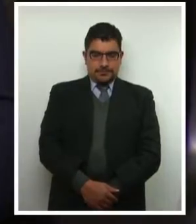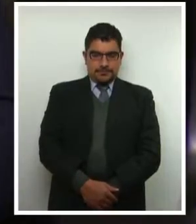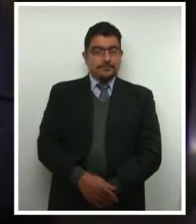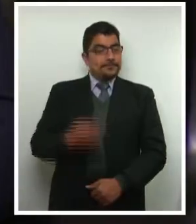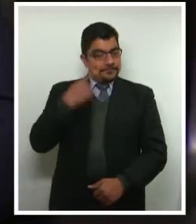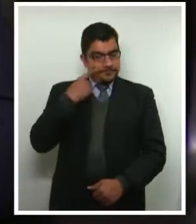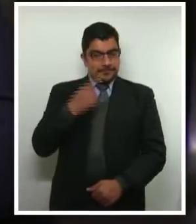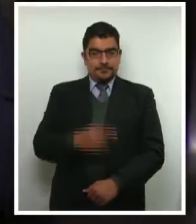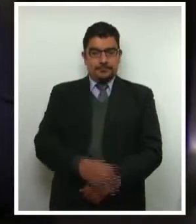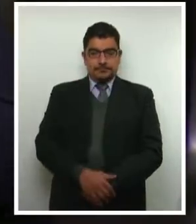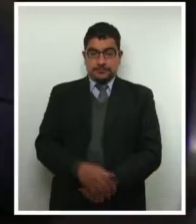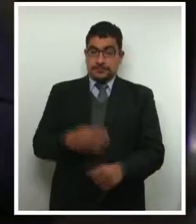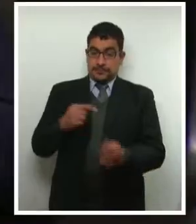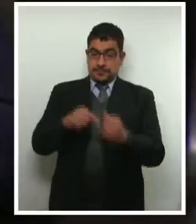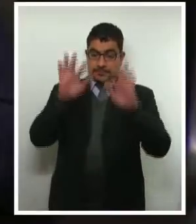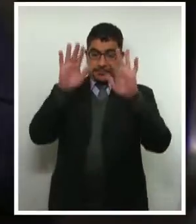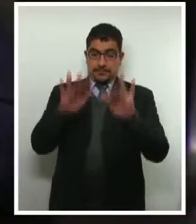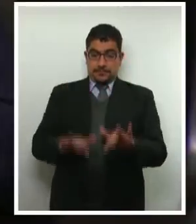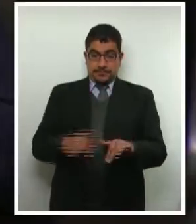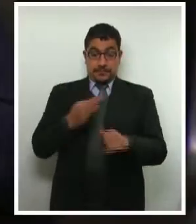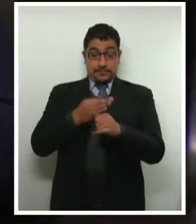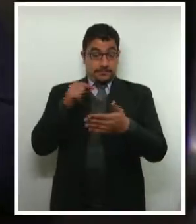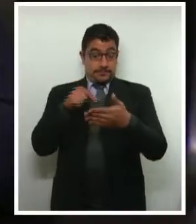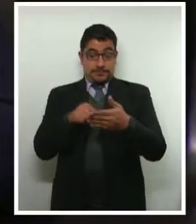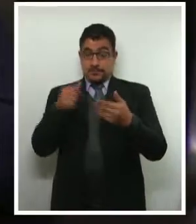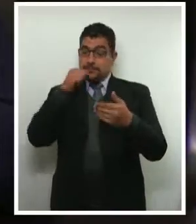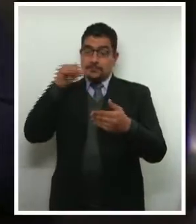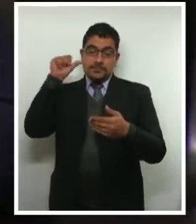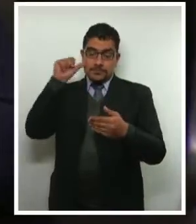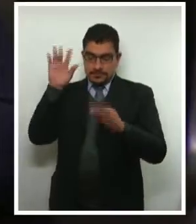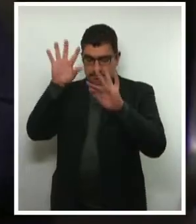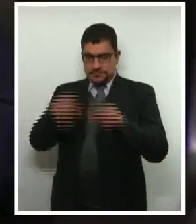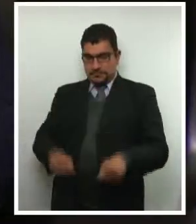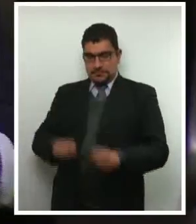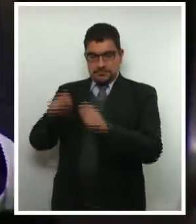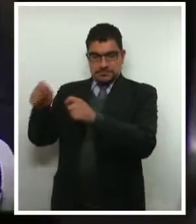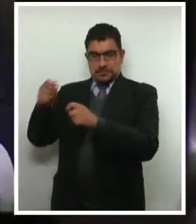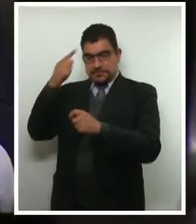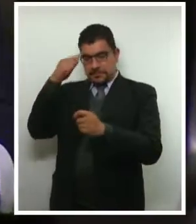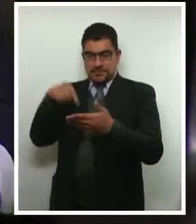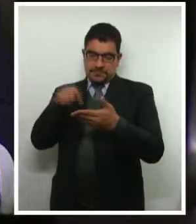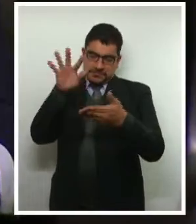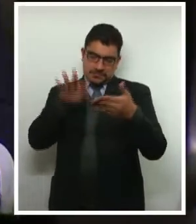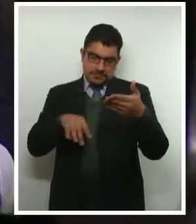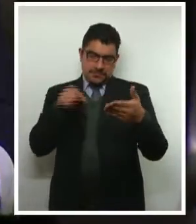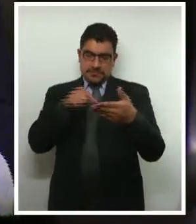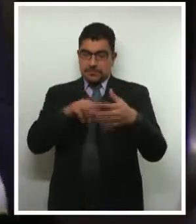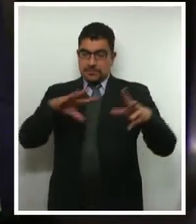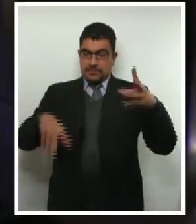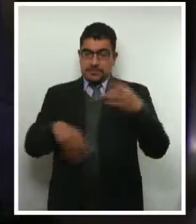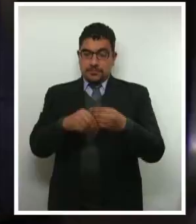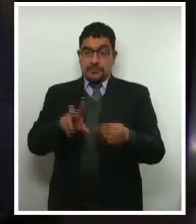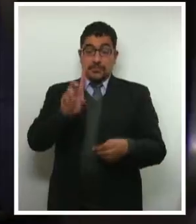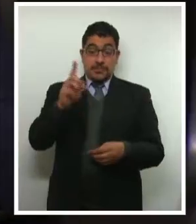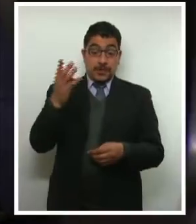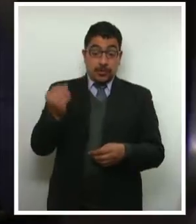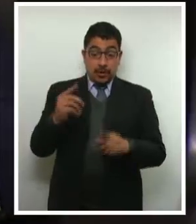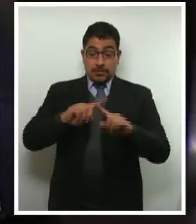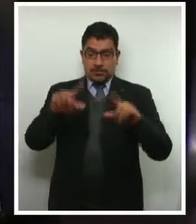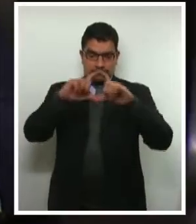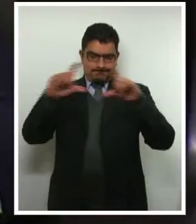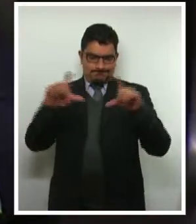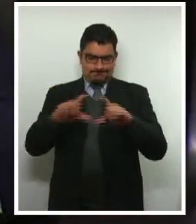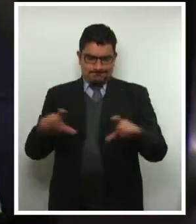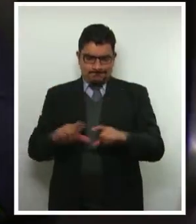Miren, en el documento que se entregó el día de ayer aparecieron 39